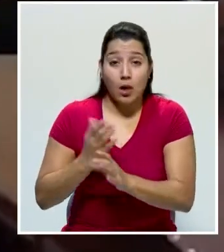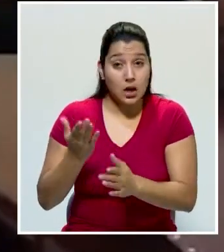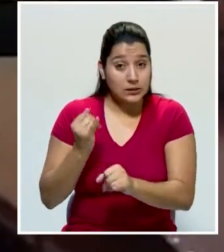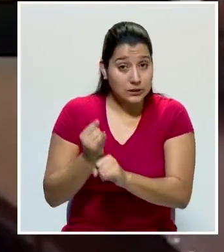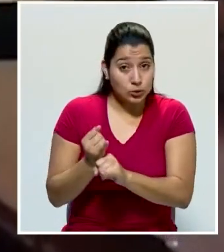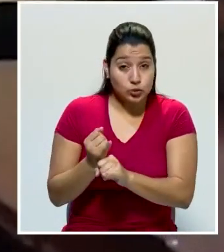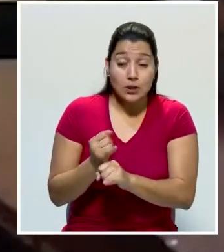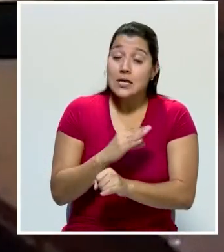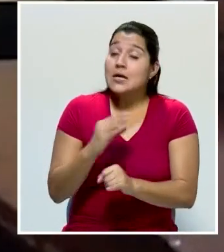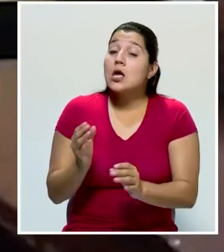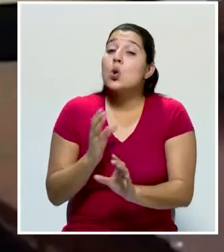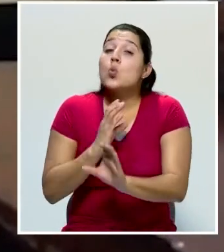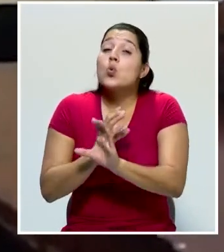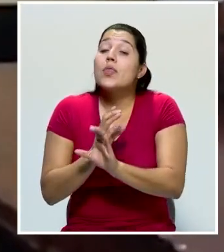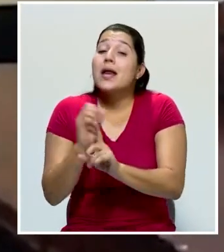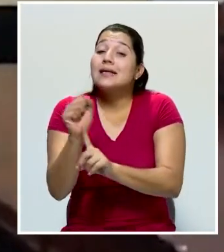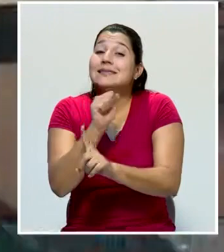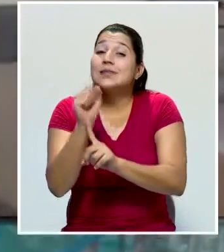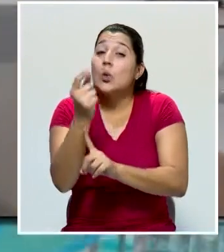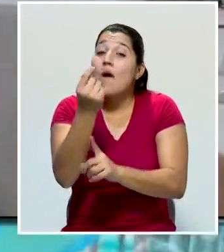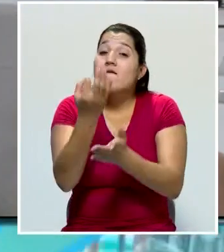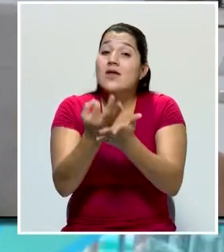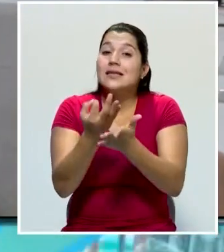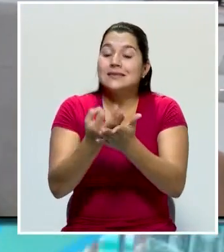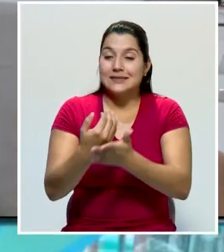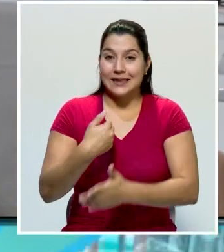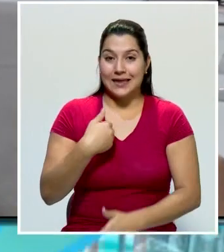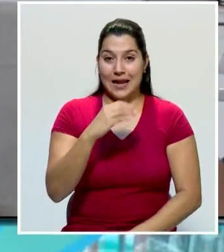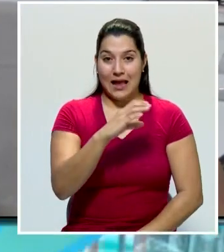la situación financiera de la Caja Costarricense del Seguro Social.